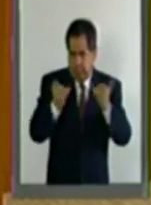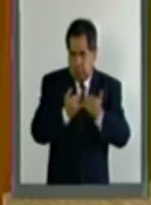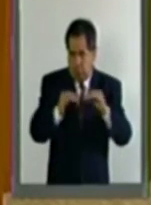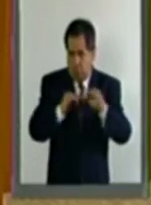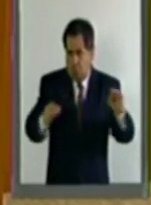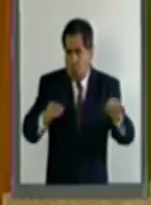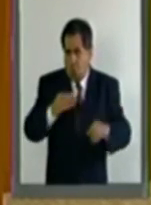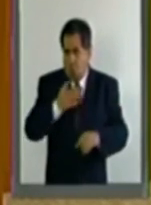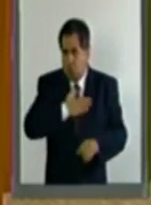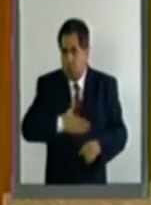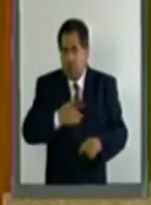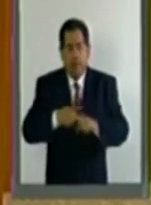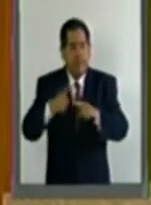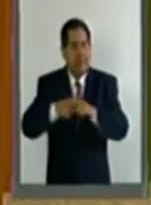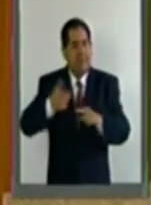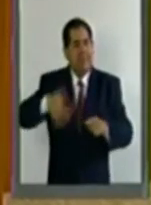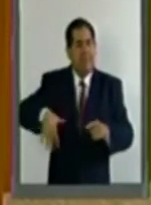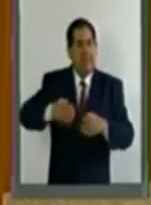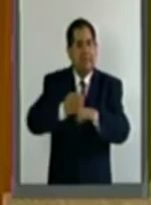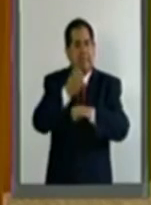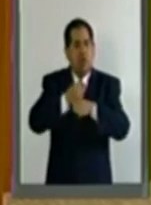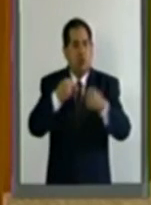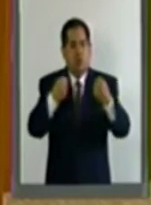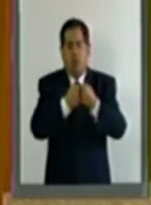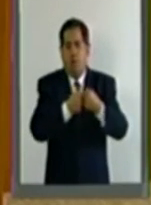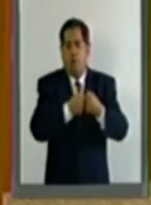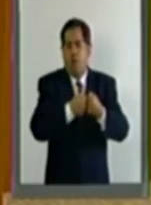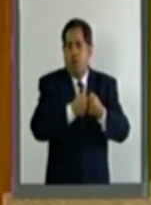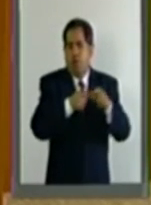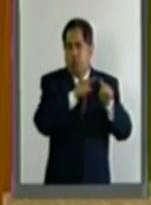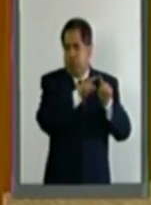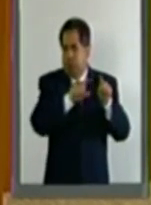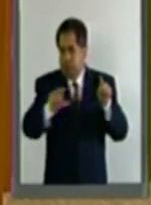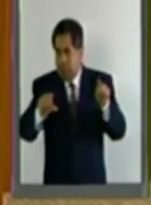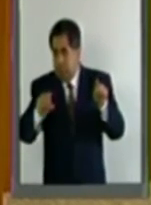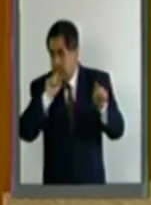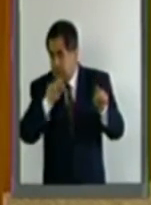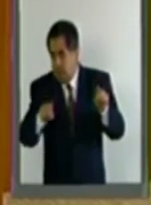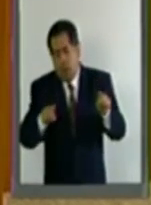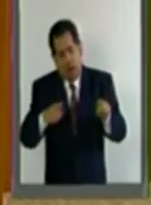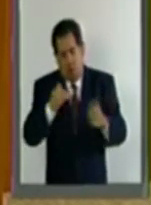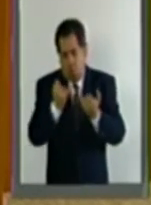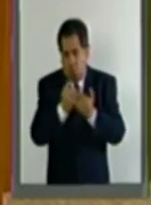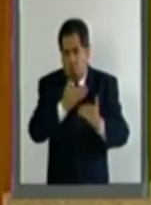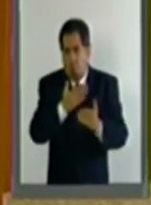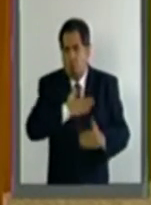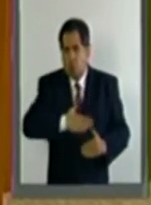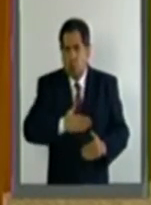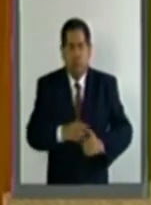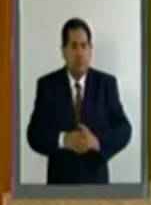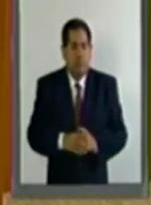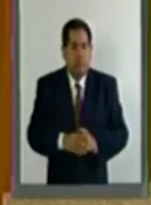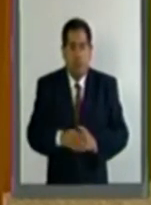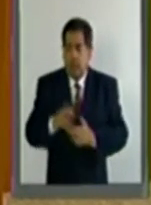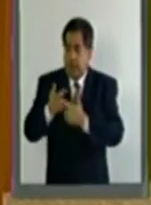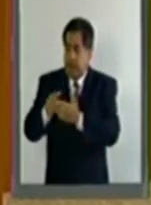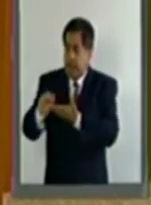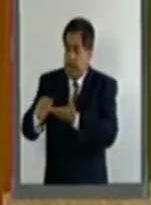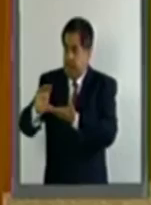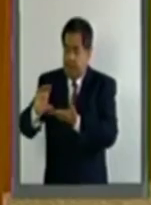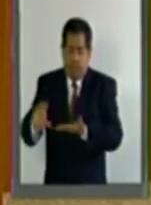las entidades fronterizas que están en estas cuencas. El fondo se